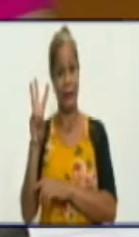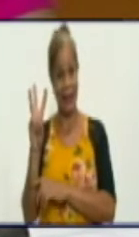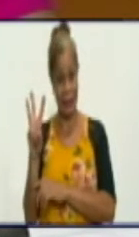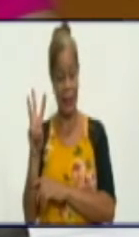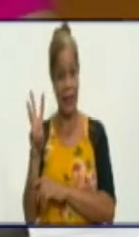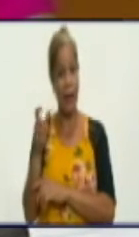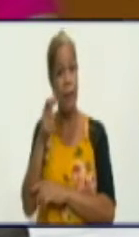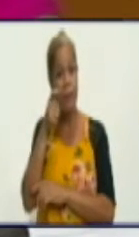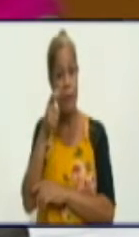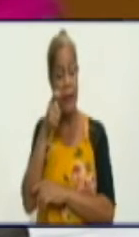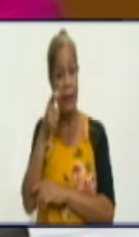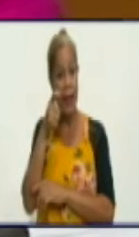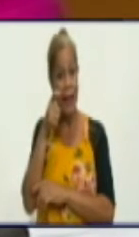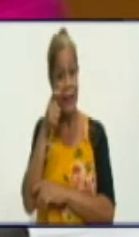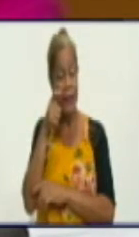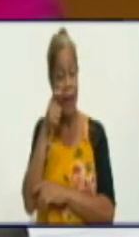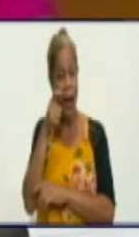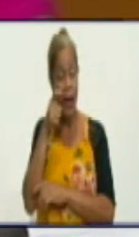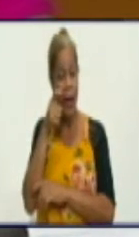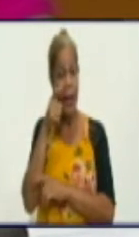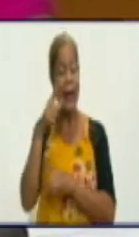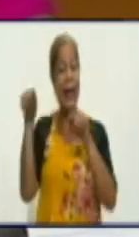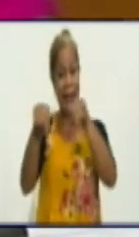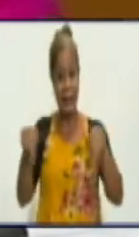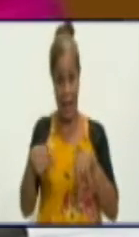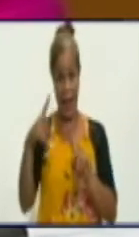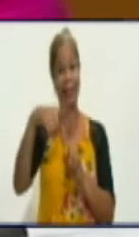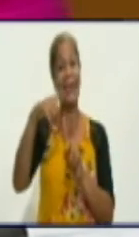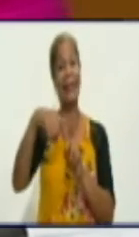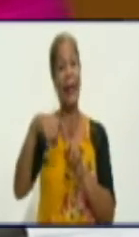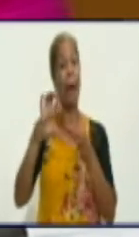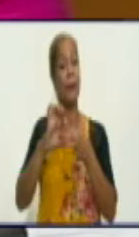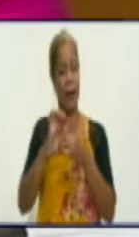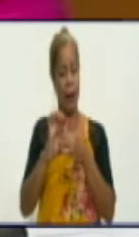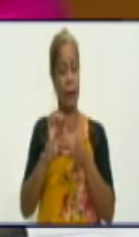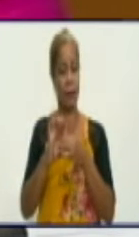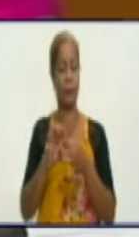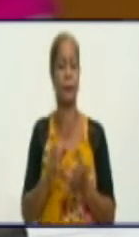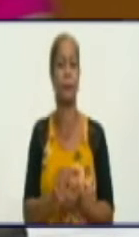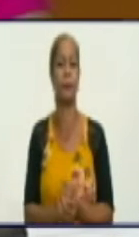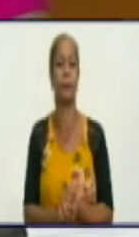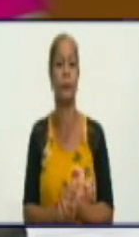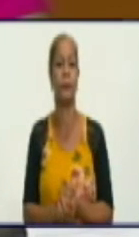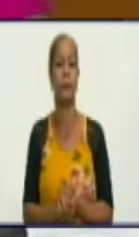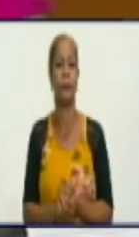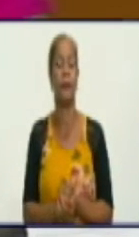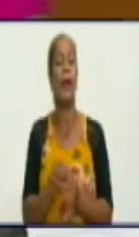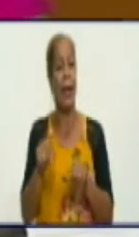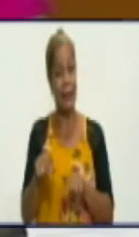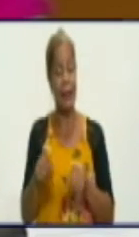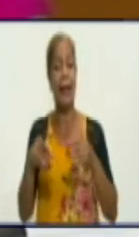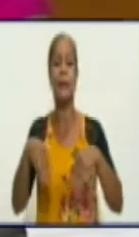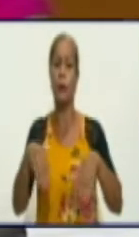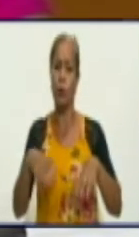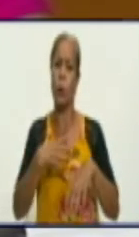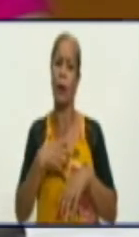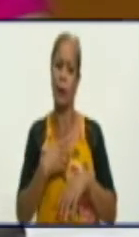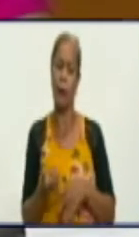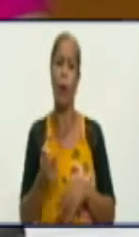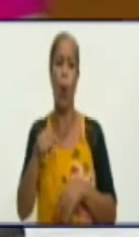la sala, en nuestra sala de vigilancia intensiva para la COVID, en el Hospital Celia Sánchez Manduley. Esa es la situación que hoy tenemos en la